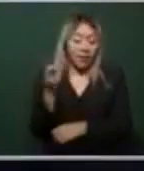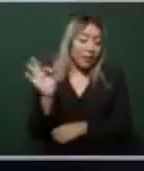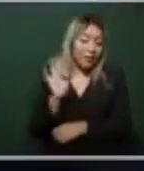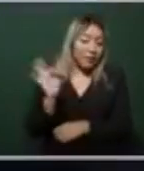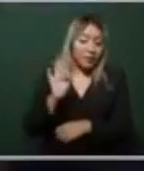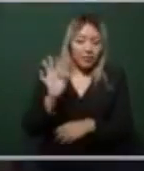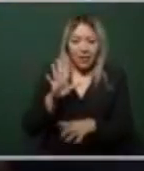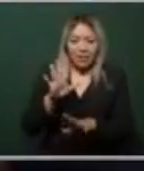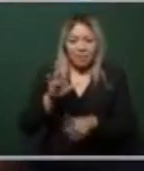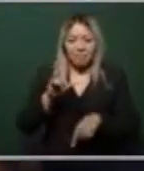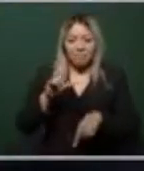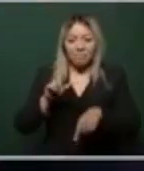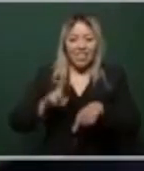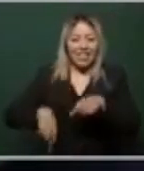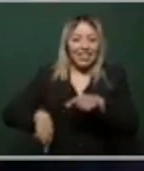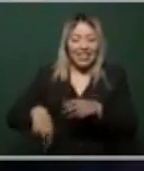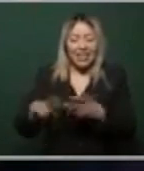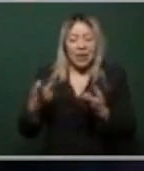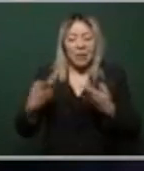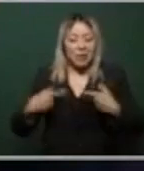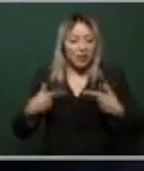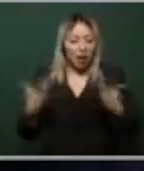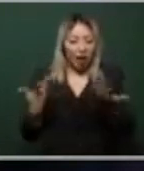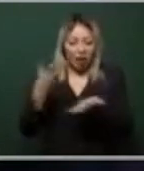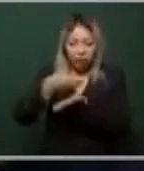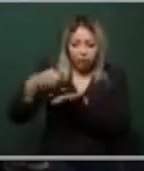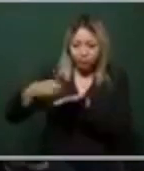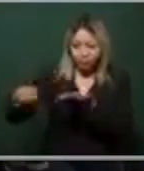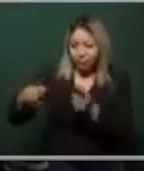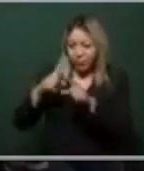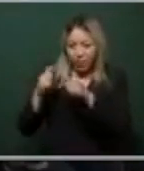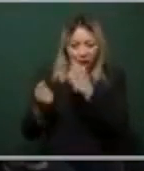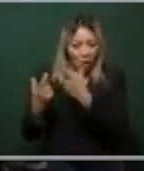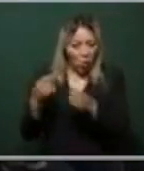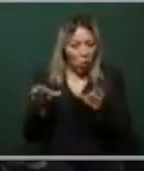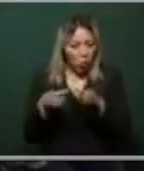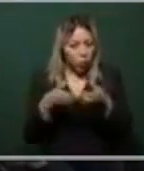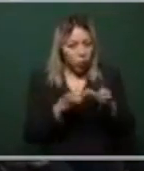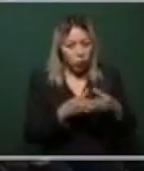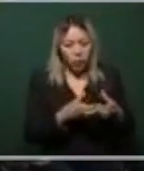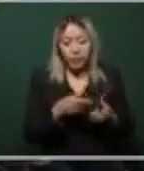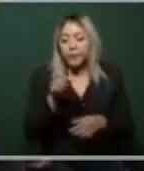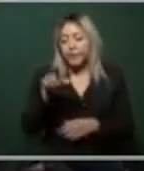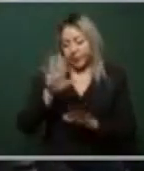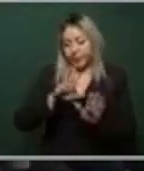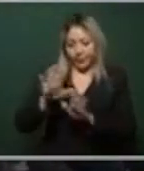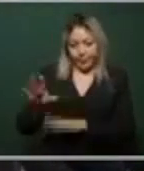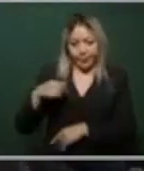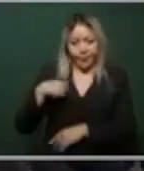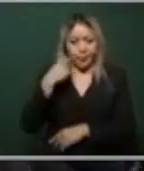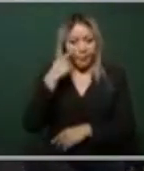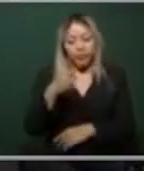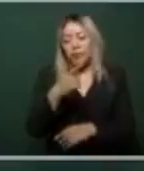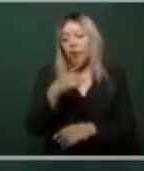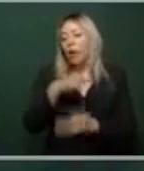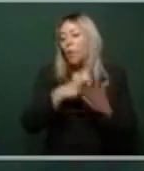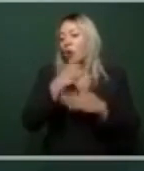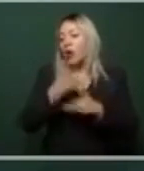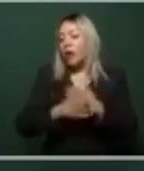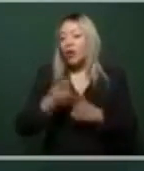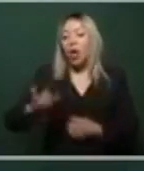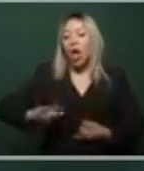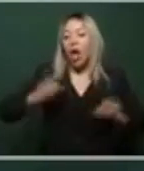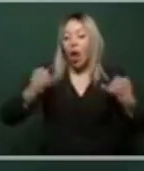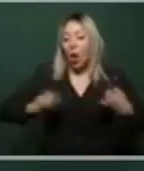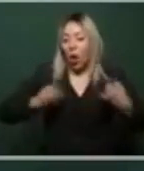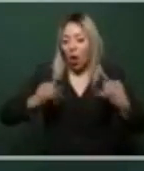prácticamente a los productores pequeños y medianos? Muchas gracias. Sí, mire, el programa de Jóvenes Construyendo el Futuro